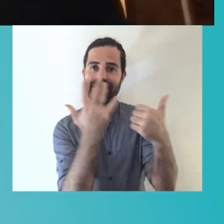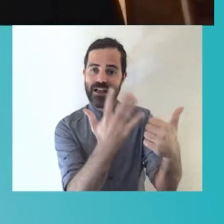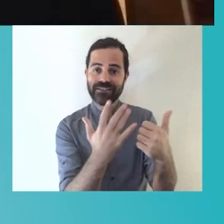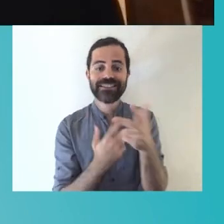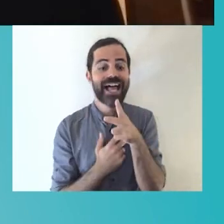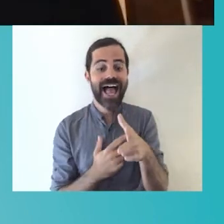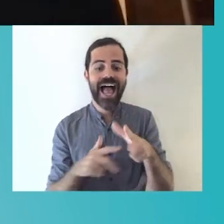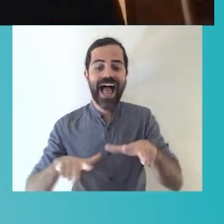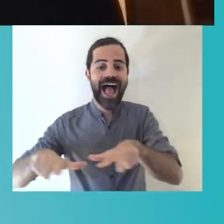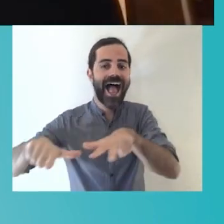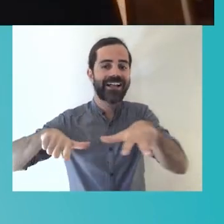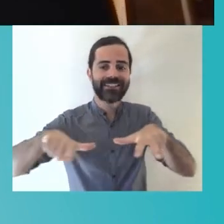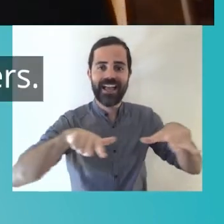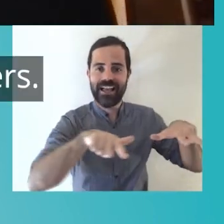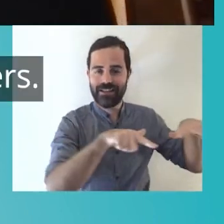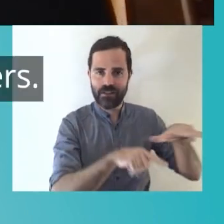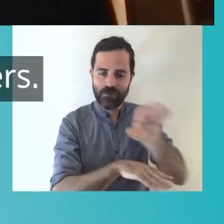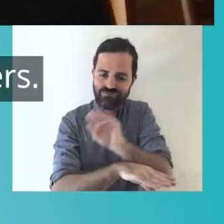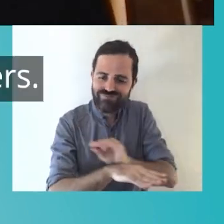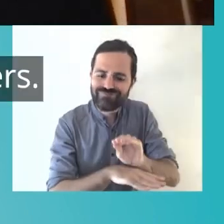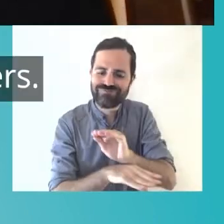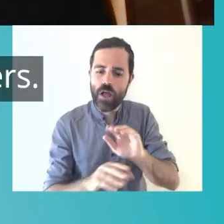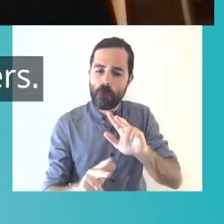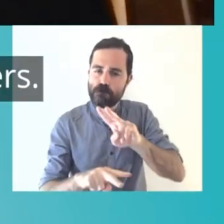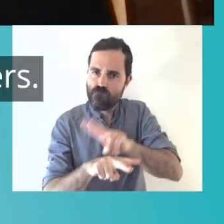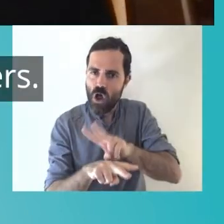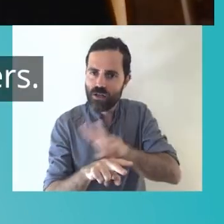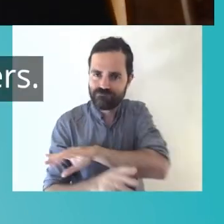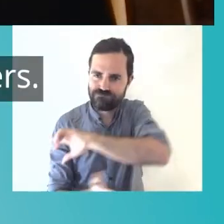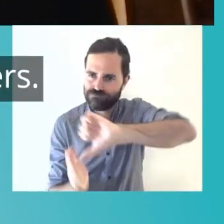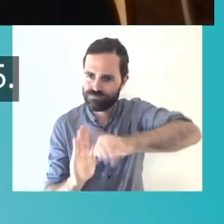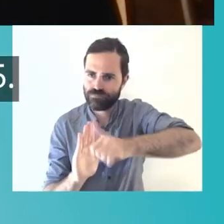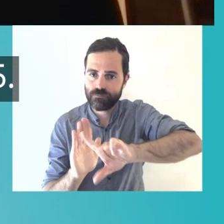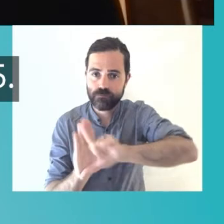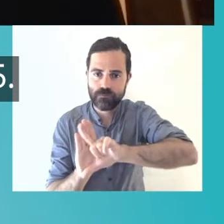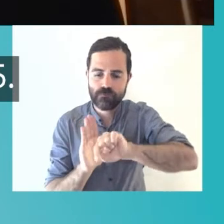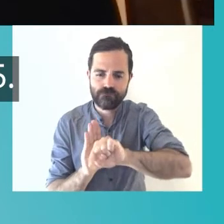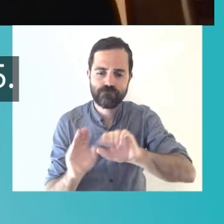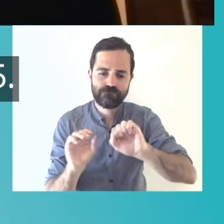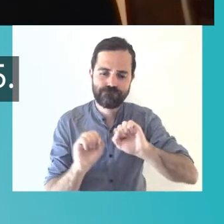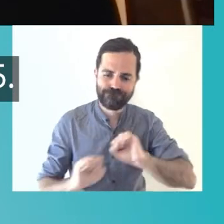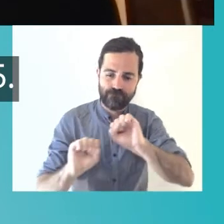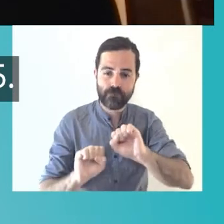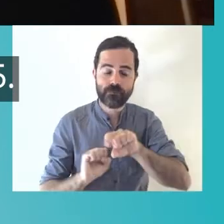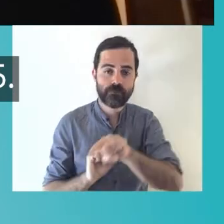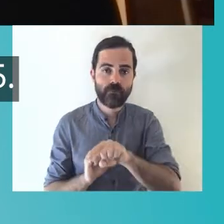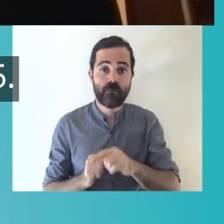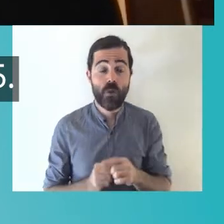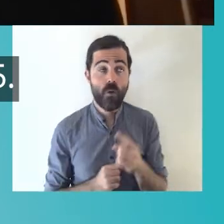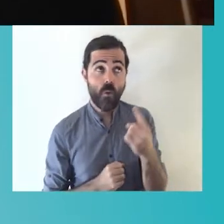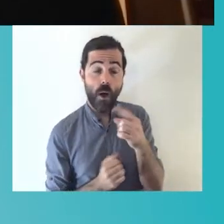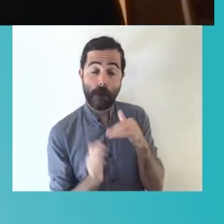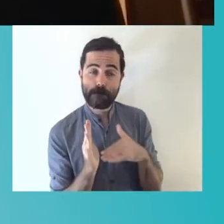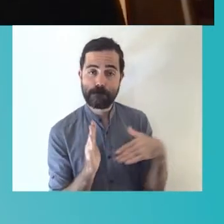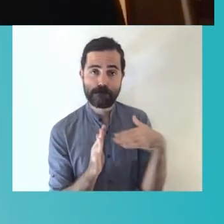restauradas anualmente. En cuanto a la creación de la comunidad digital Reforestadores, tenemos la ambición de llegar al 1.000.000 de